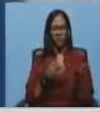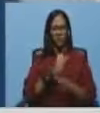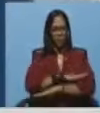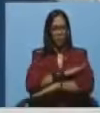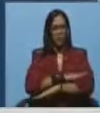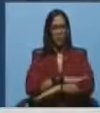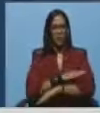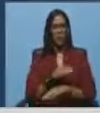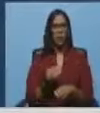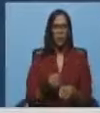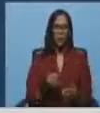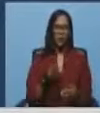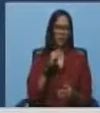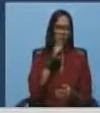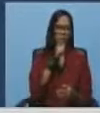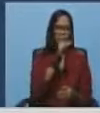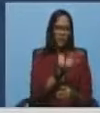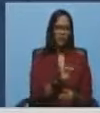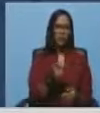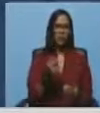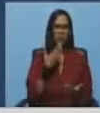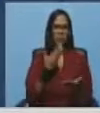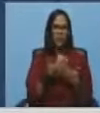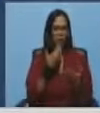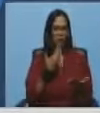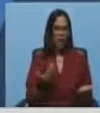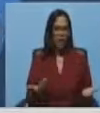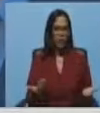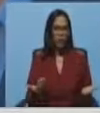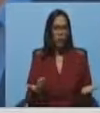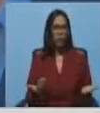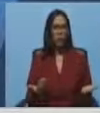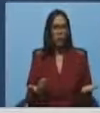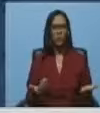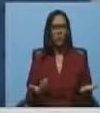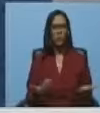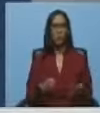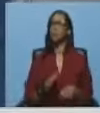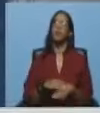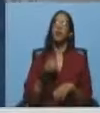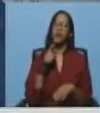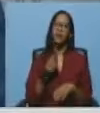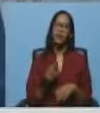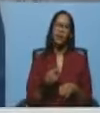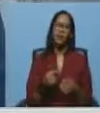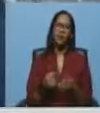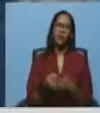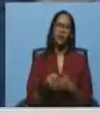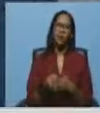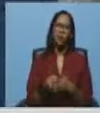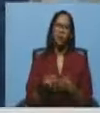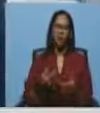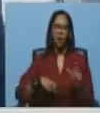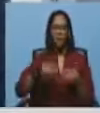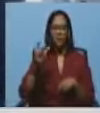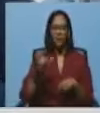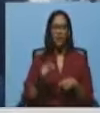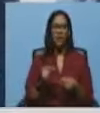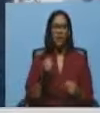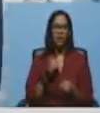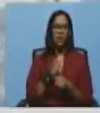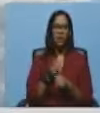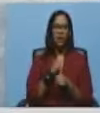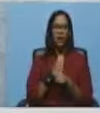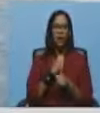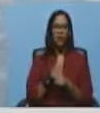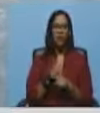¿Por qué trataste mal a esa persona? Si lo que te estás pidiendo algo, ¿por qué le dijiste trataste con una patada a esos trabajadores que lo que